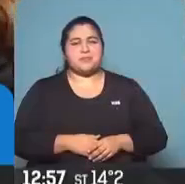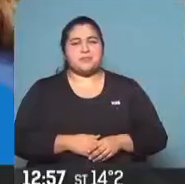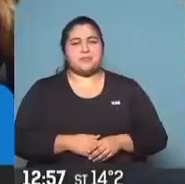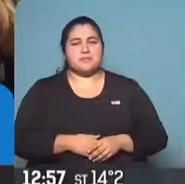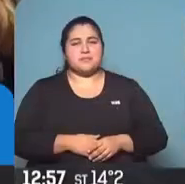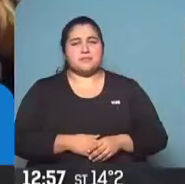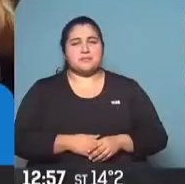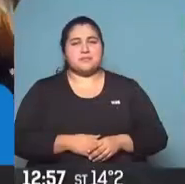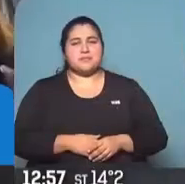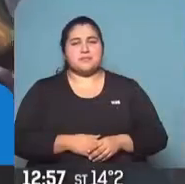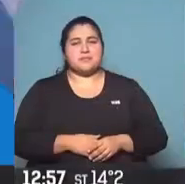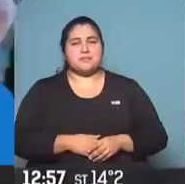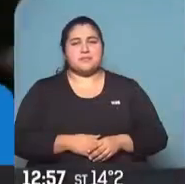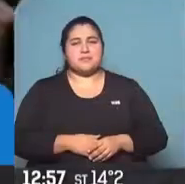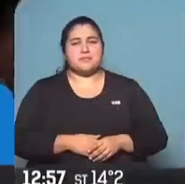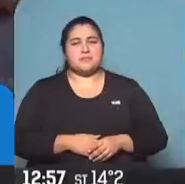i